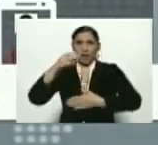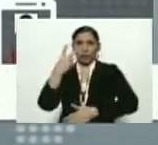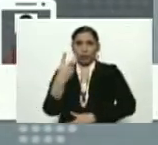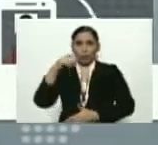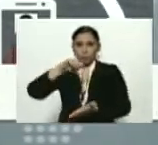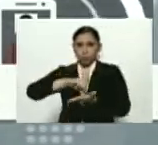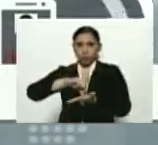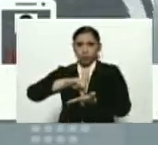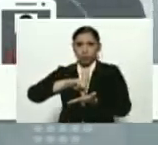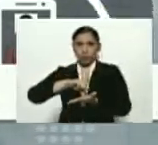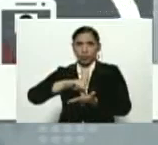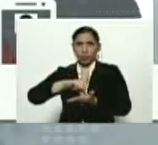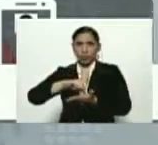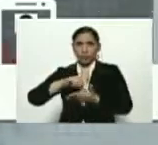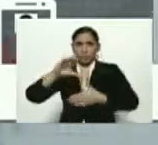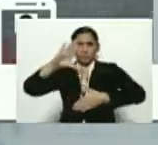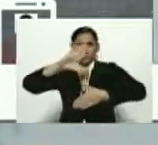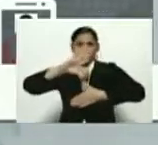el epicentro